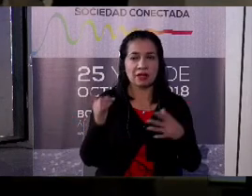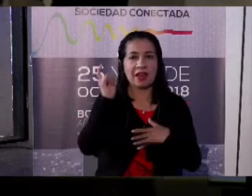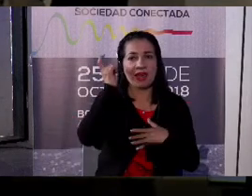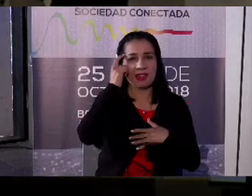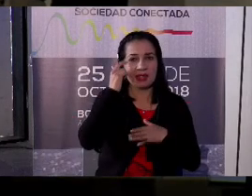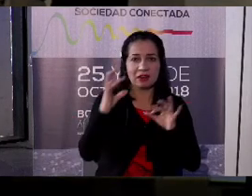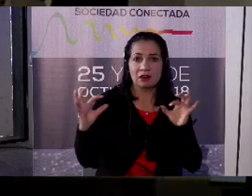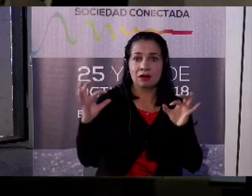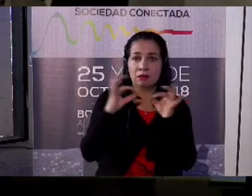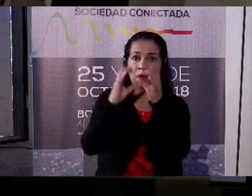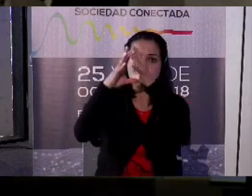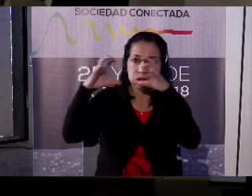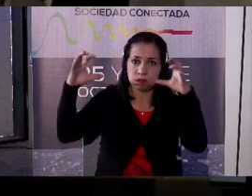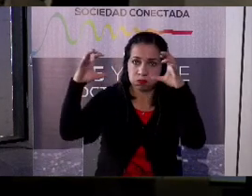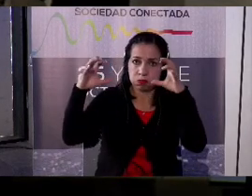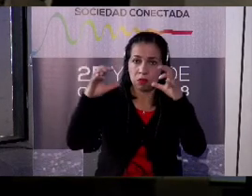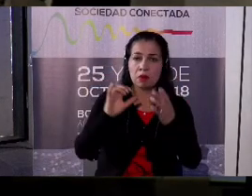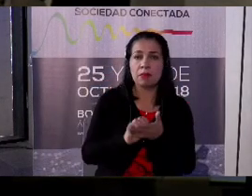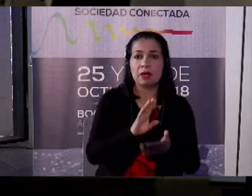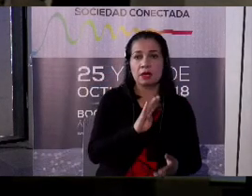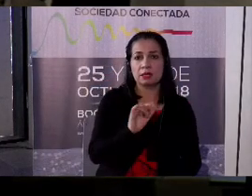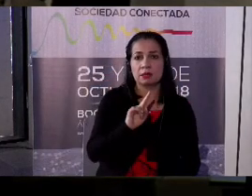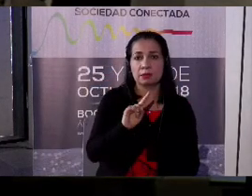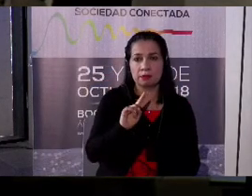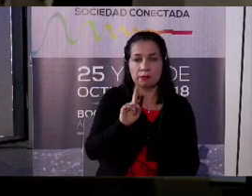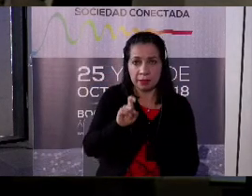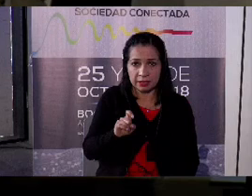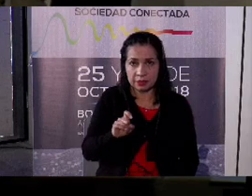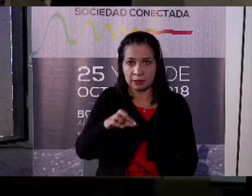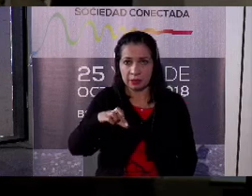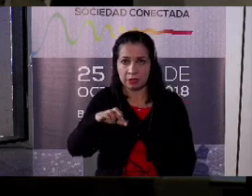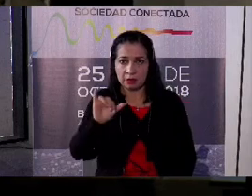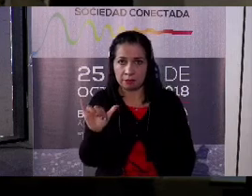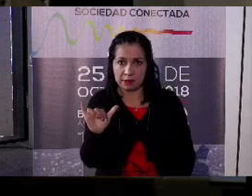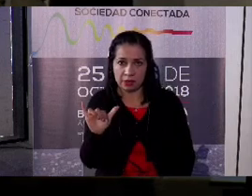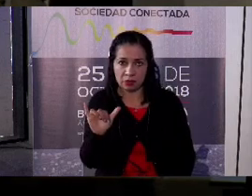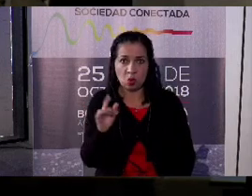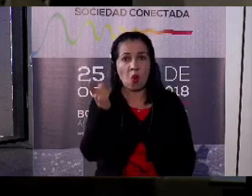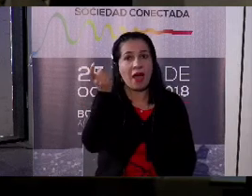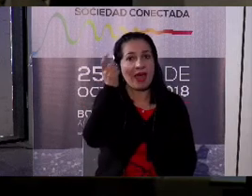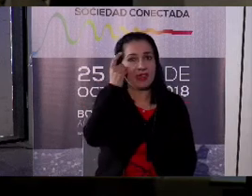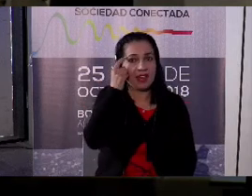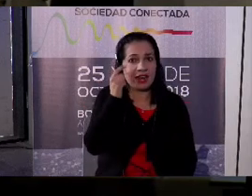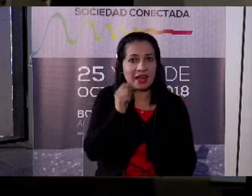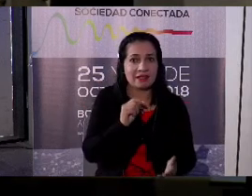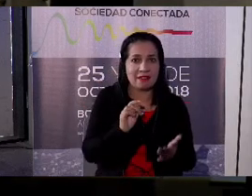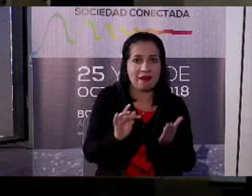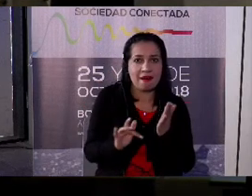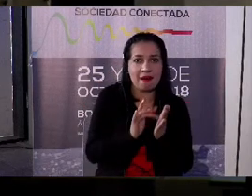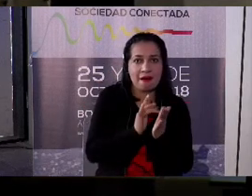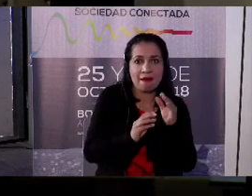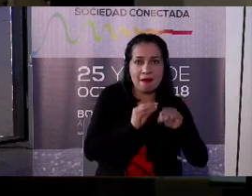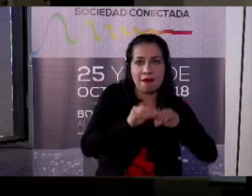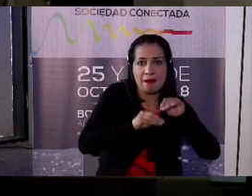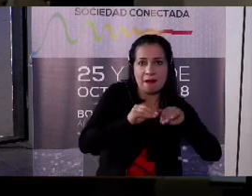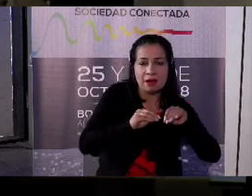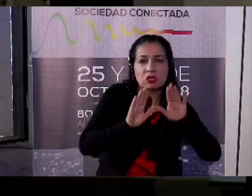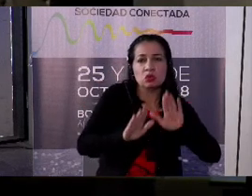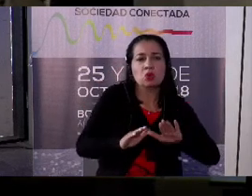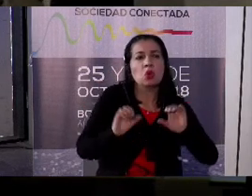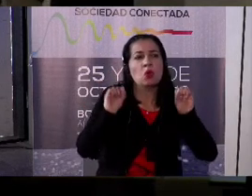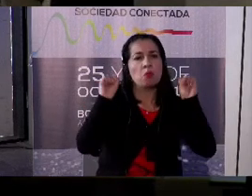nube y bixby la Inteligencia artificial podemos integrar y